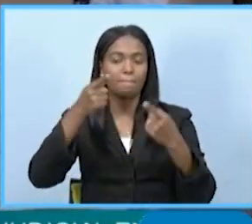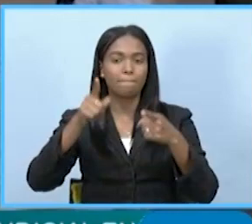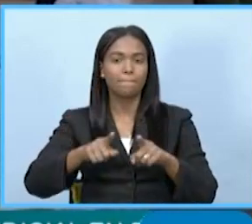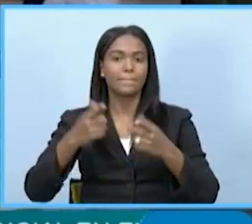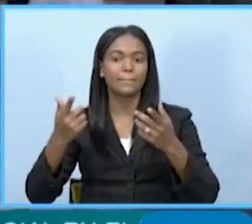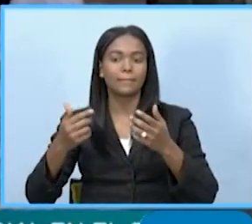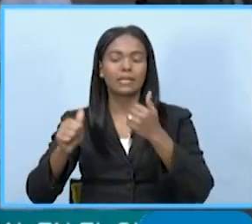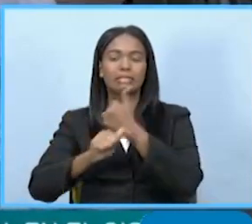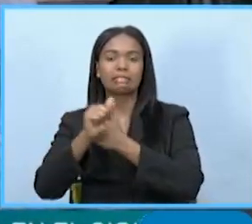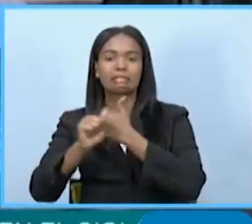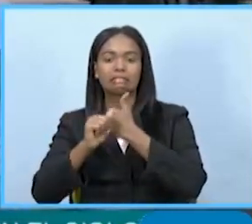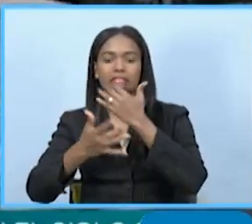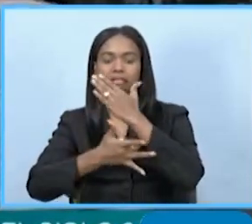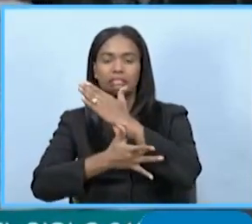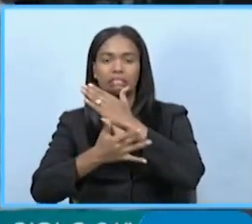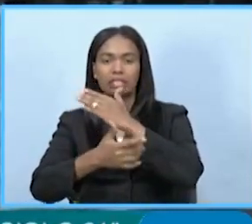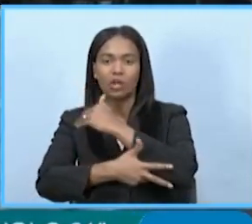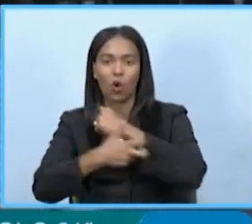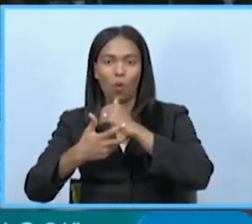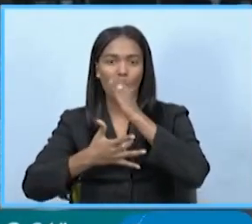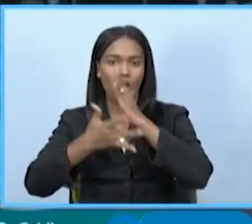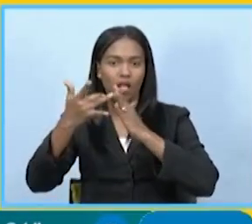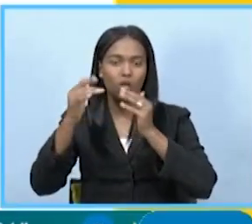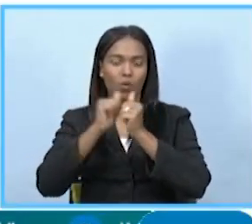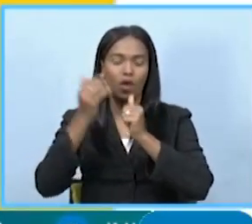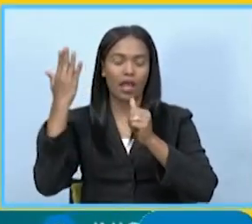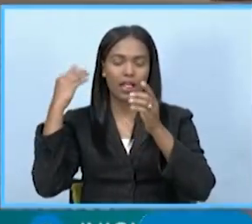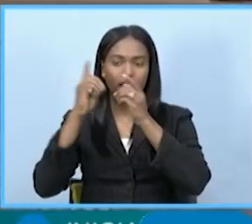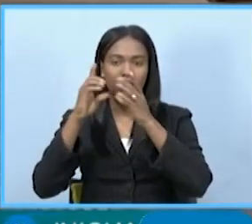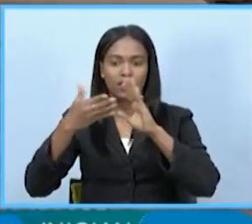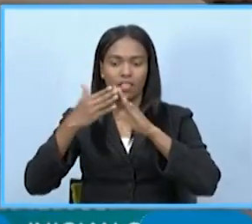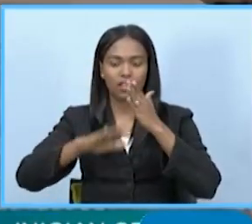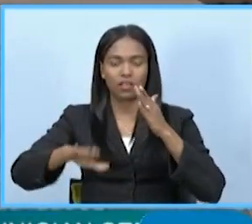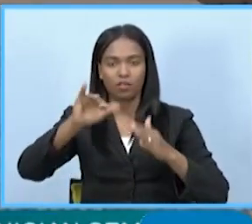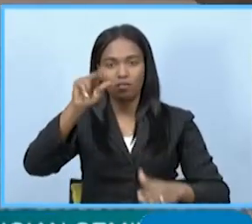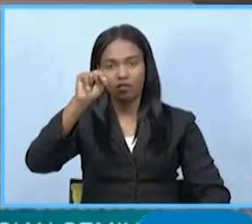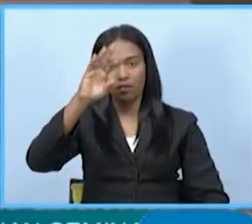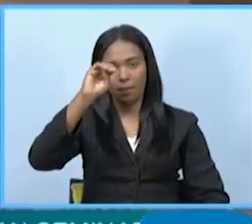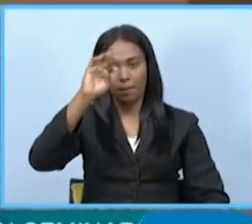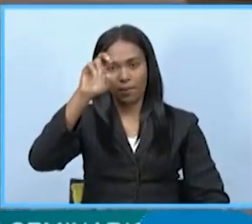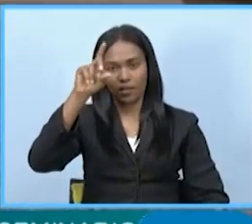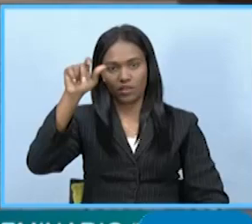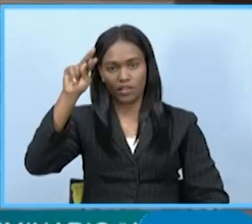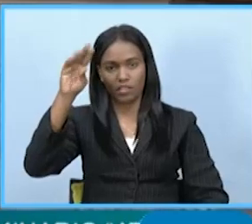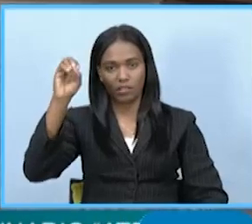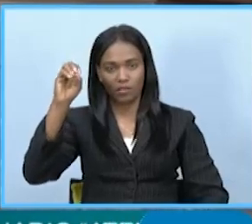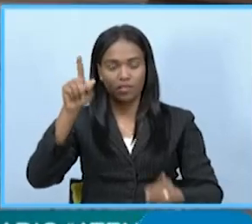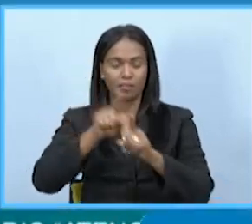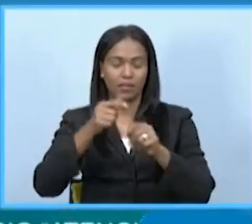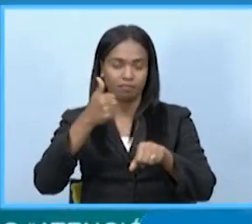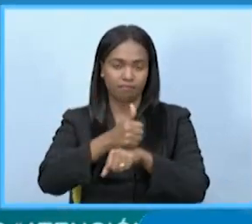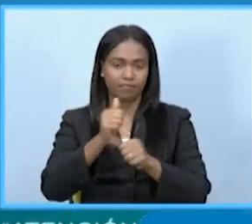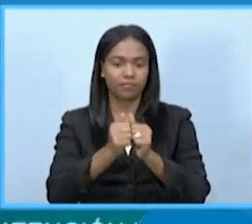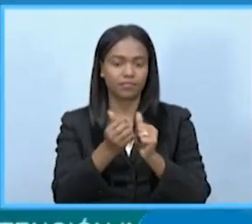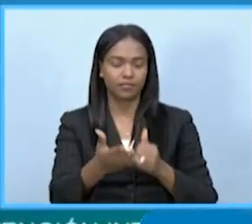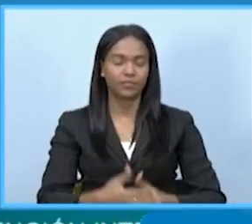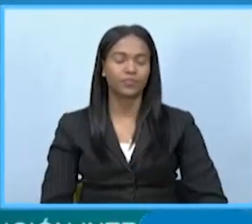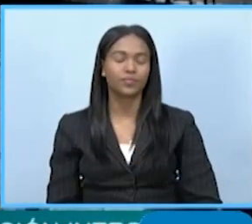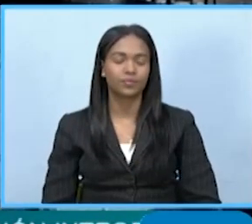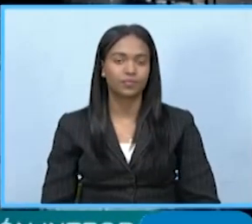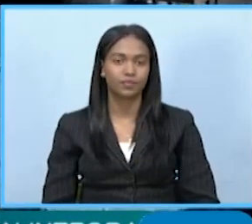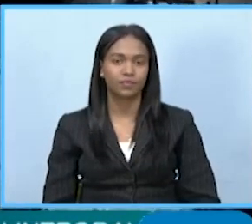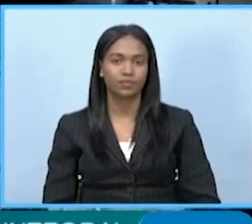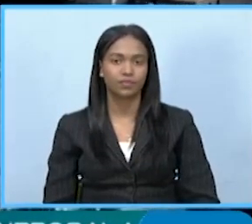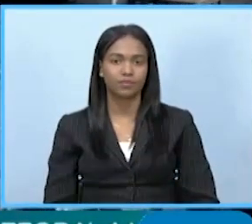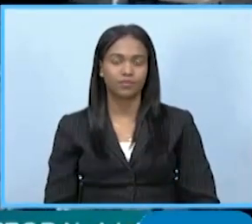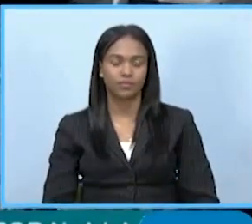y delitos de alta tecnología, y el exdirector de Comunidad Digna, Juan Maldonado, involucrado en el caso Falcón.